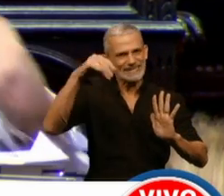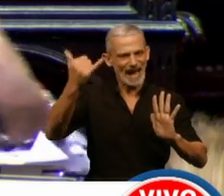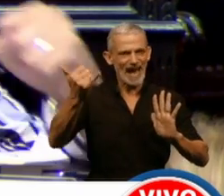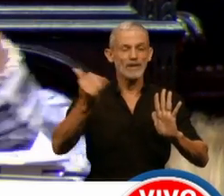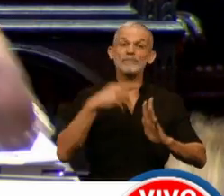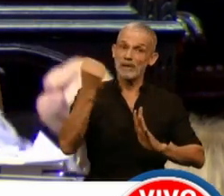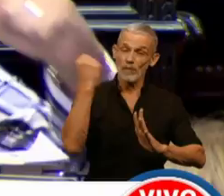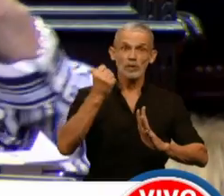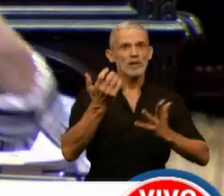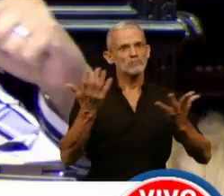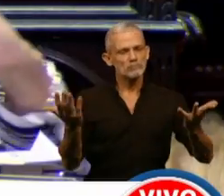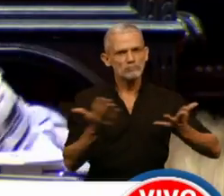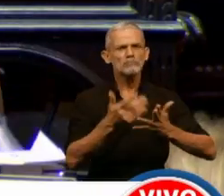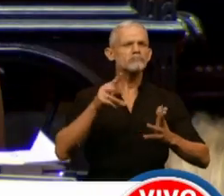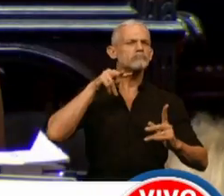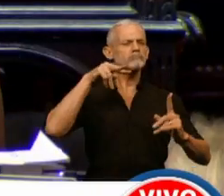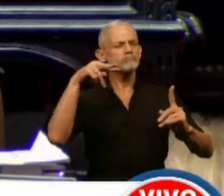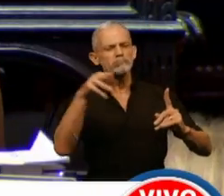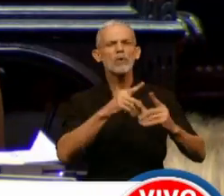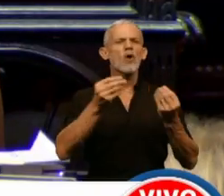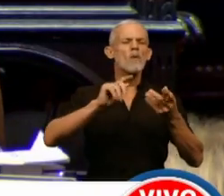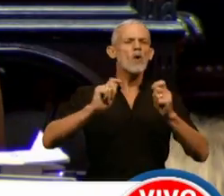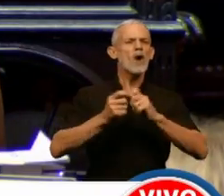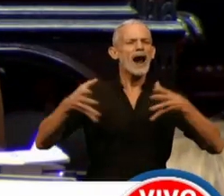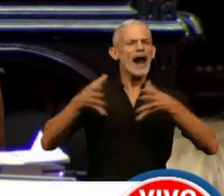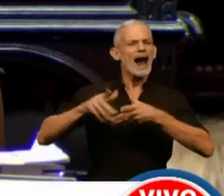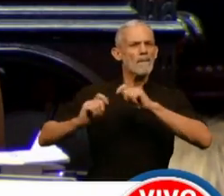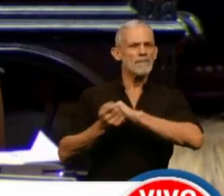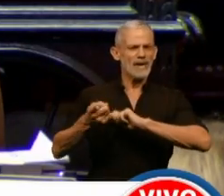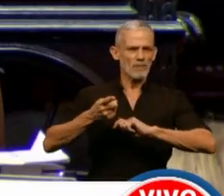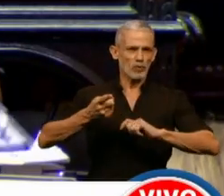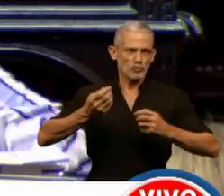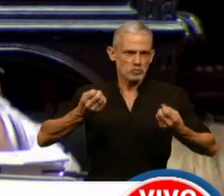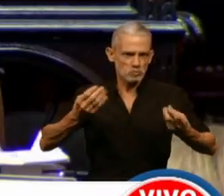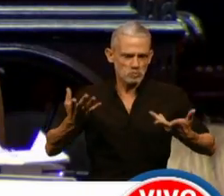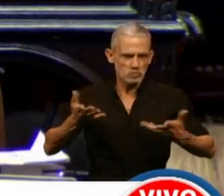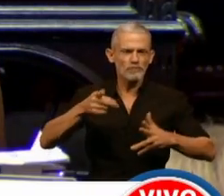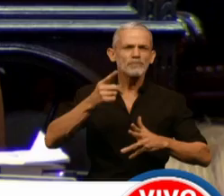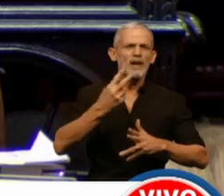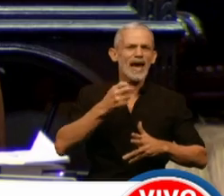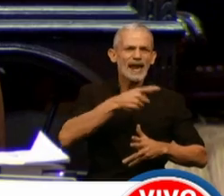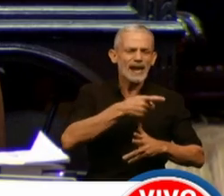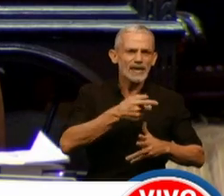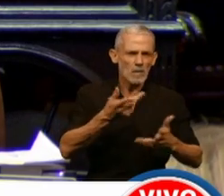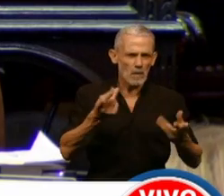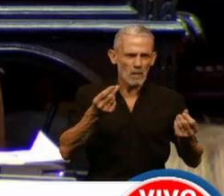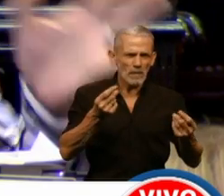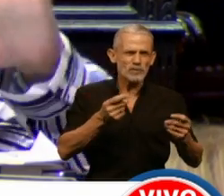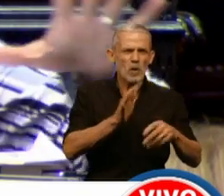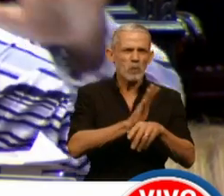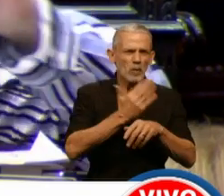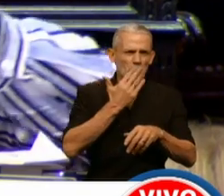que se está fortaleciendo la visión de la colisión cambiemos quiero decirle a los argentinos que la energía está bastante a precio regalado